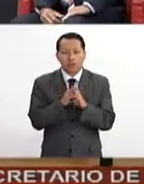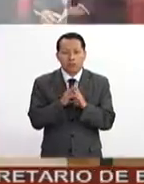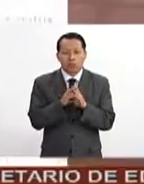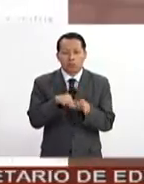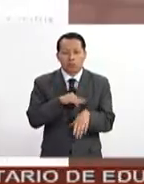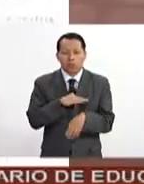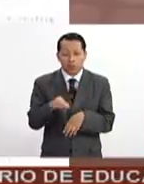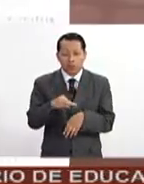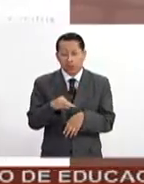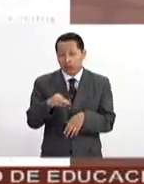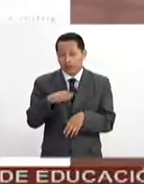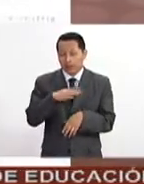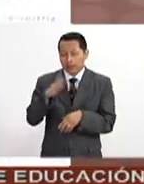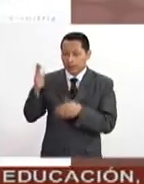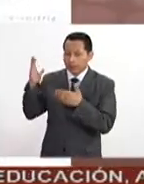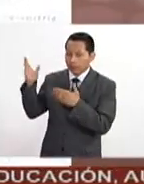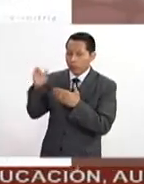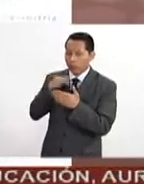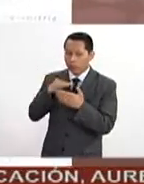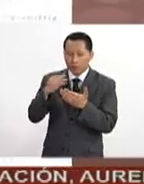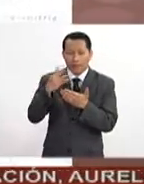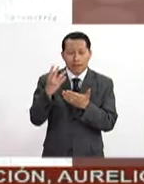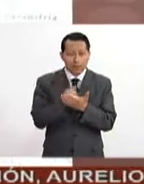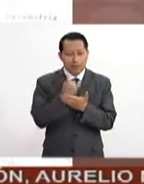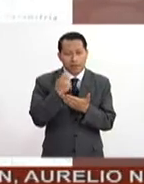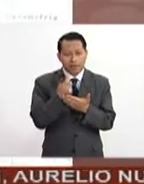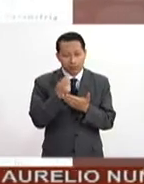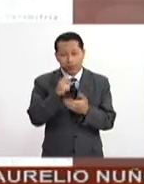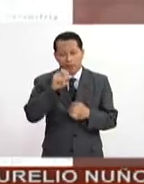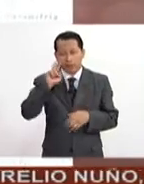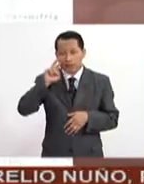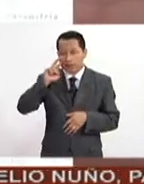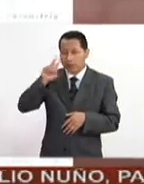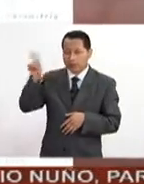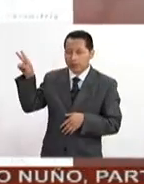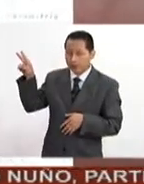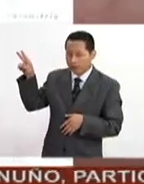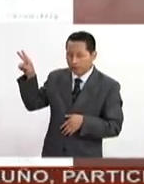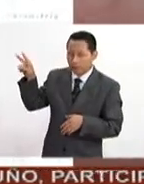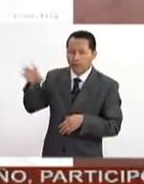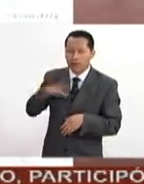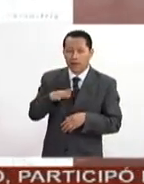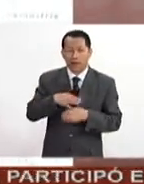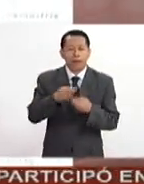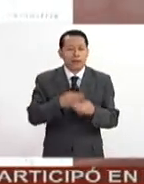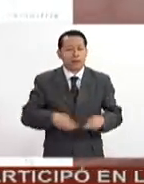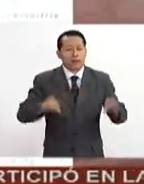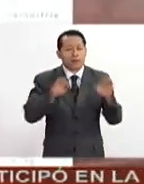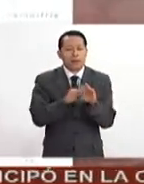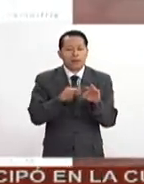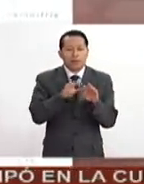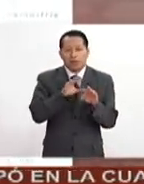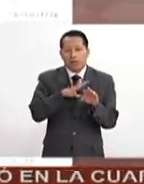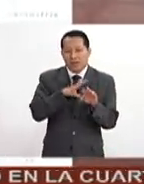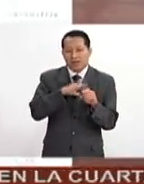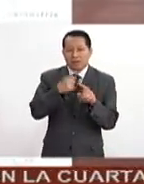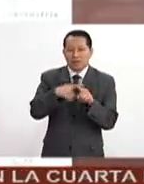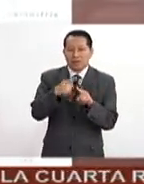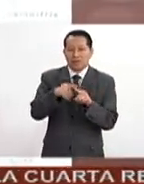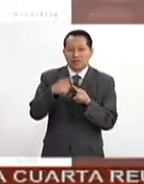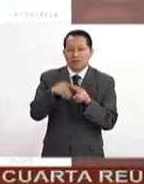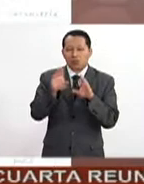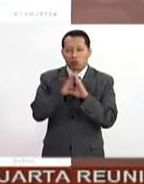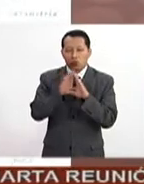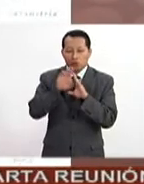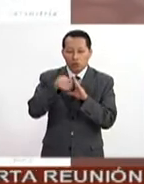de cada uno de estos participantes. Si ven, es importante ver estas curvas, como